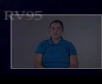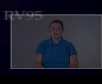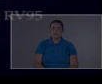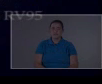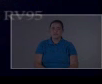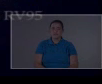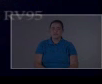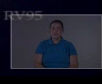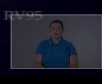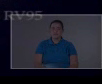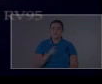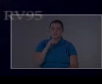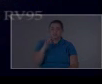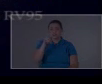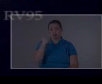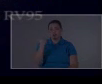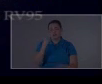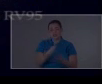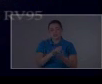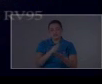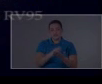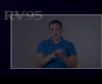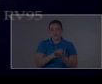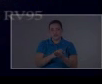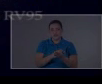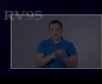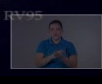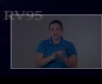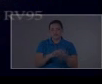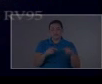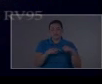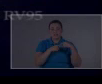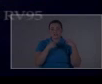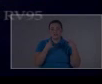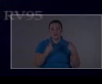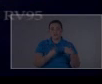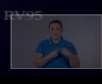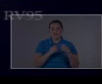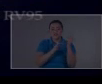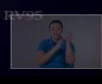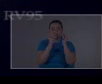en inglés, y el corazón de Jesús fue tocado?